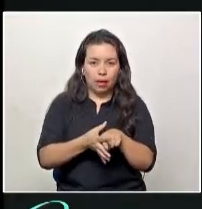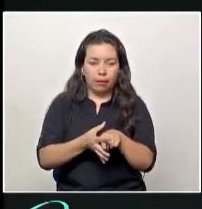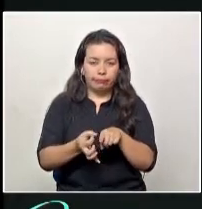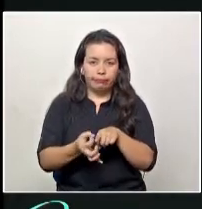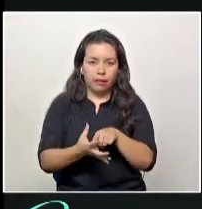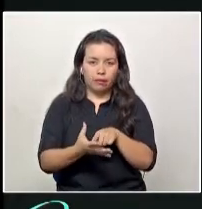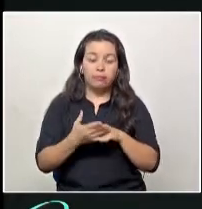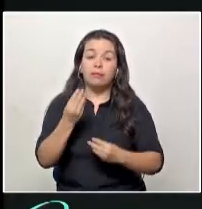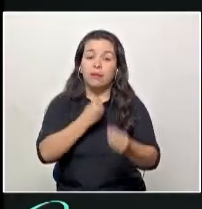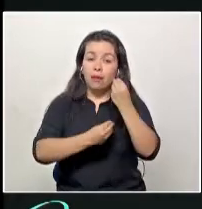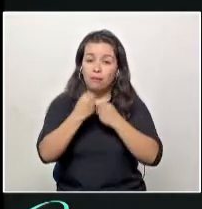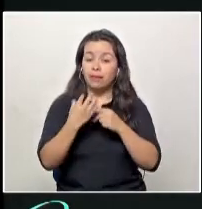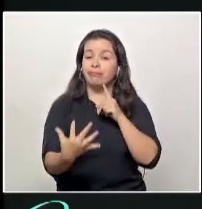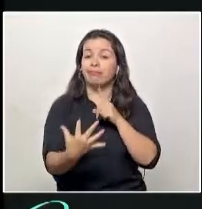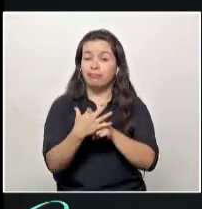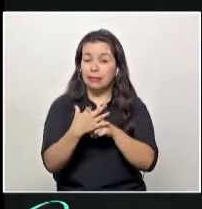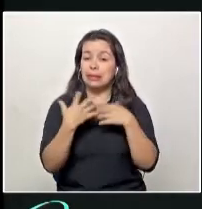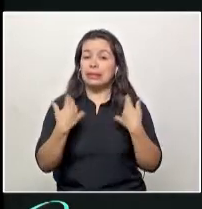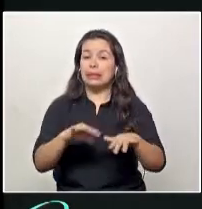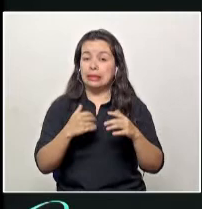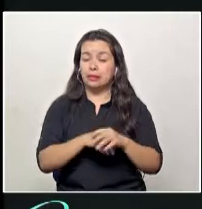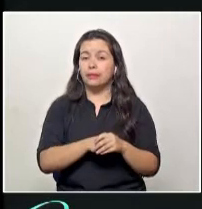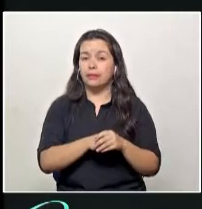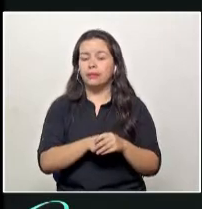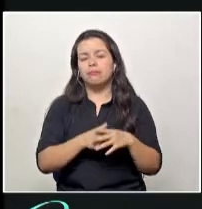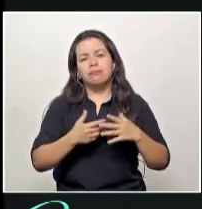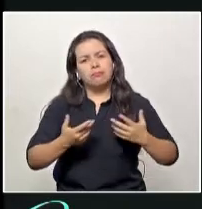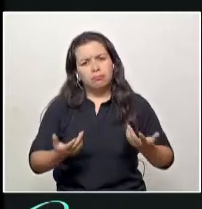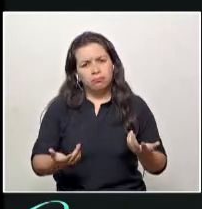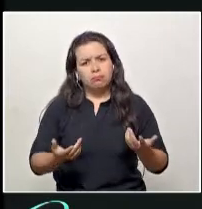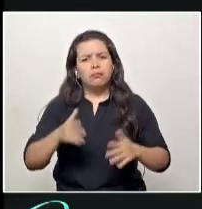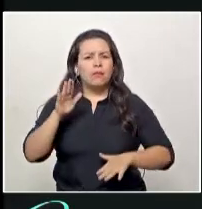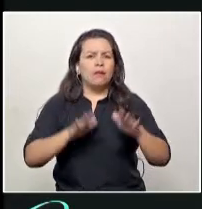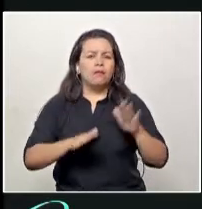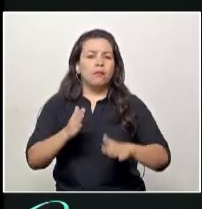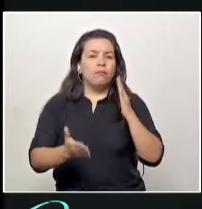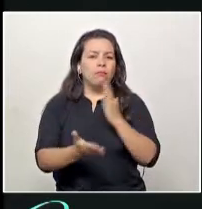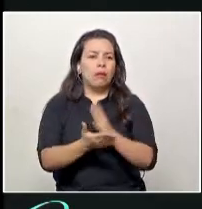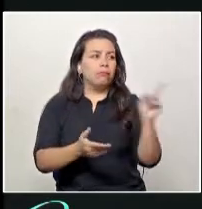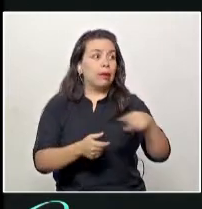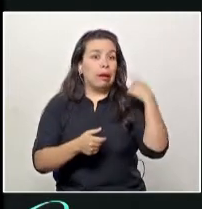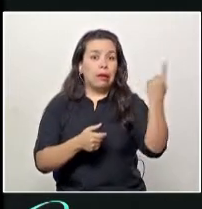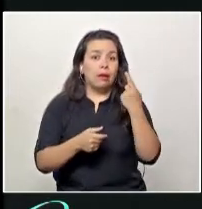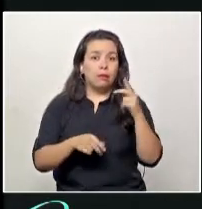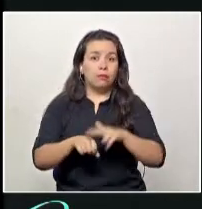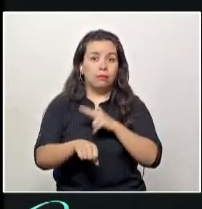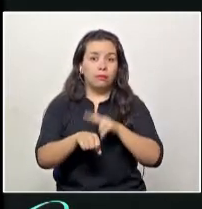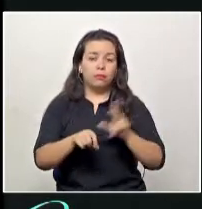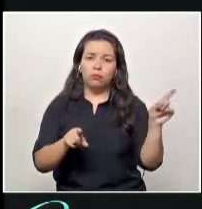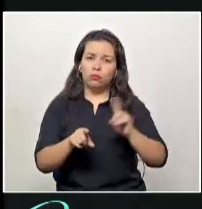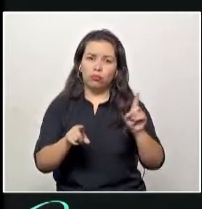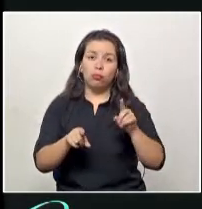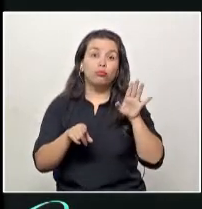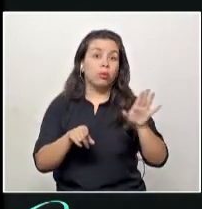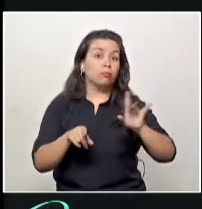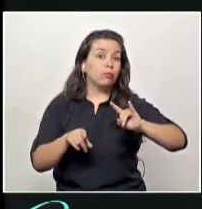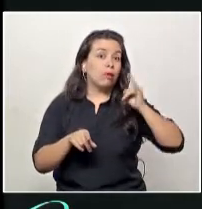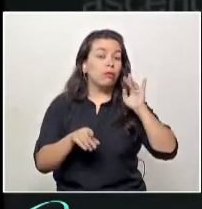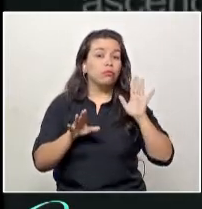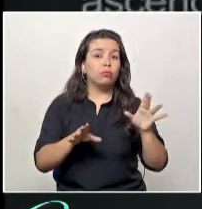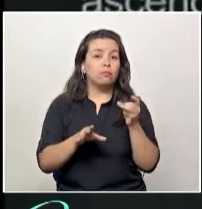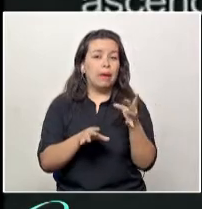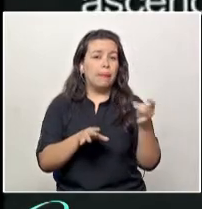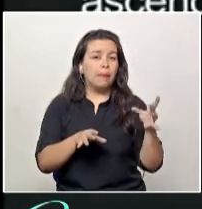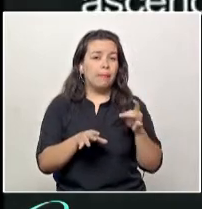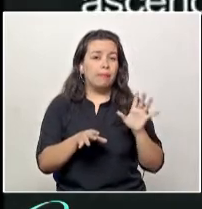la alimentación tiene mucho que ver, pero uno a veces no puede generalizar, ¿cierto? Porque usted puede tener divertículos